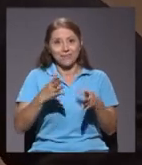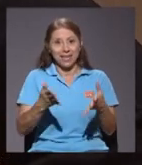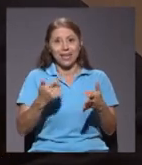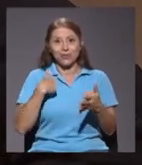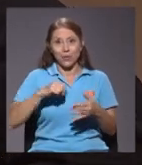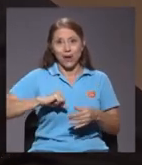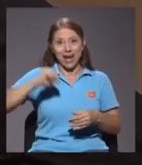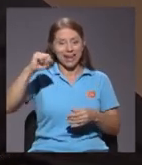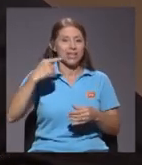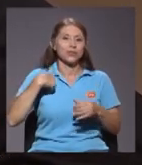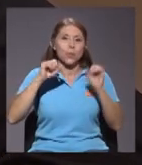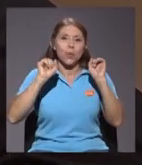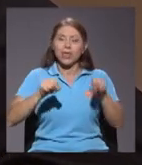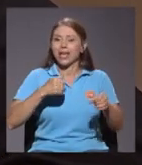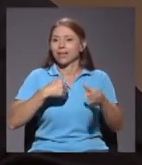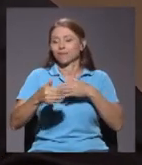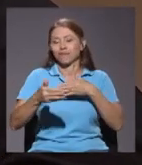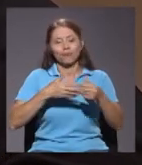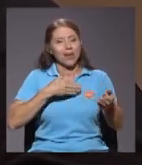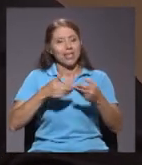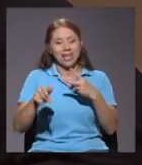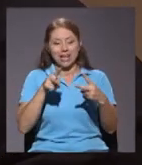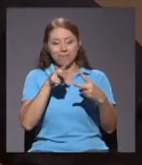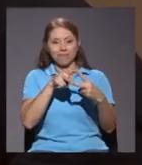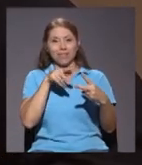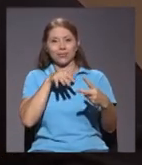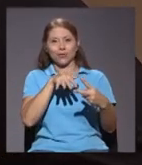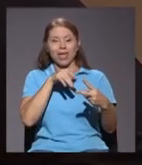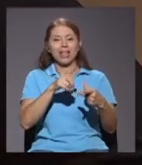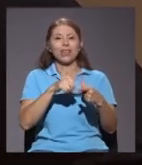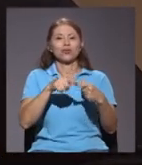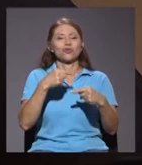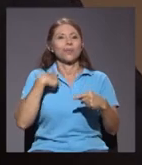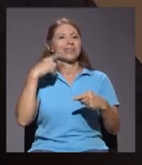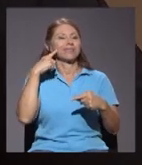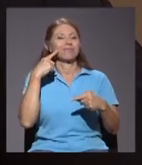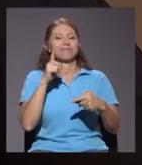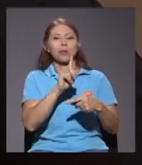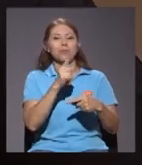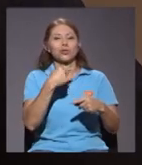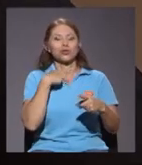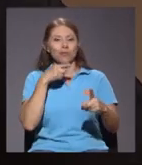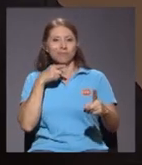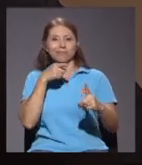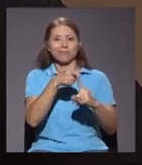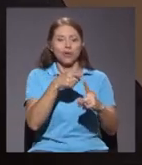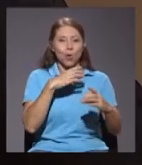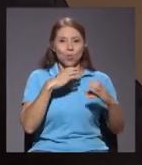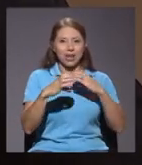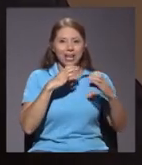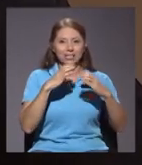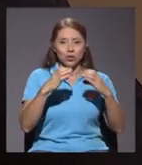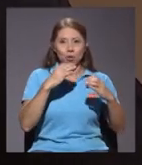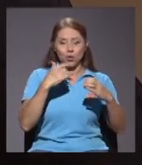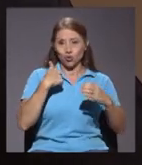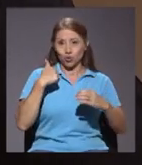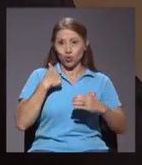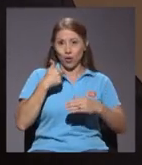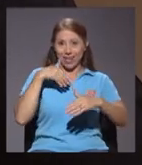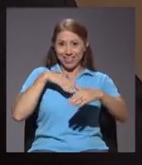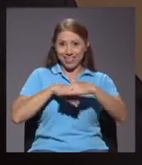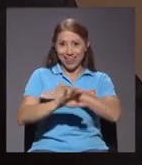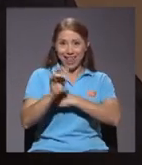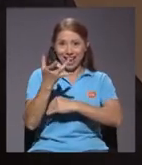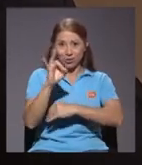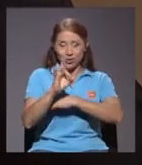podía estudiar cualquiera de las dos y yo dije no voy a irme por comunicación entre la comunicación a los 18 años y